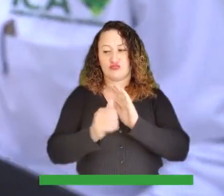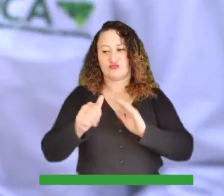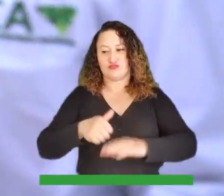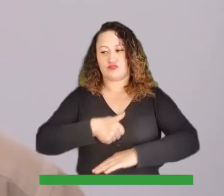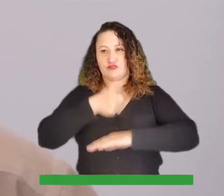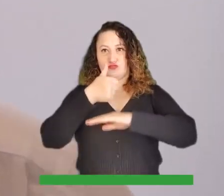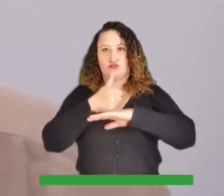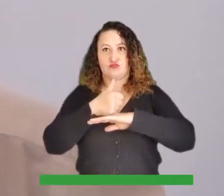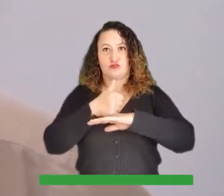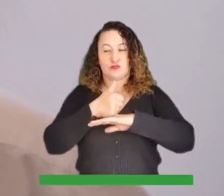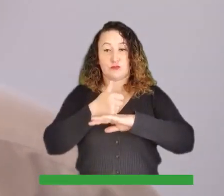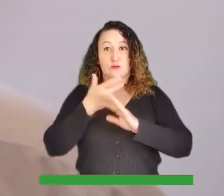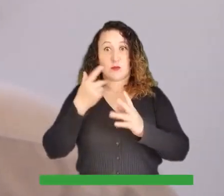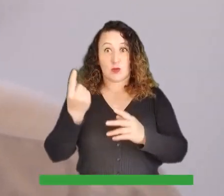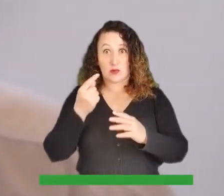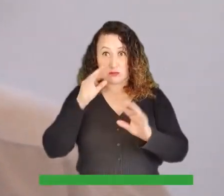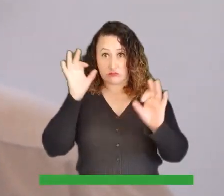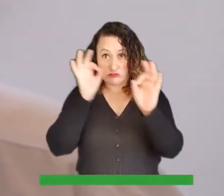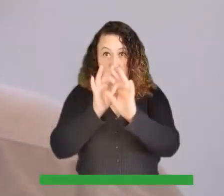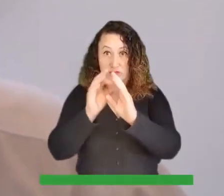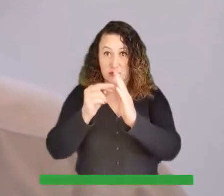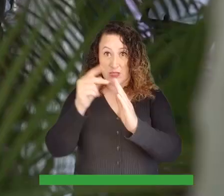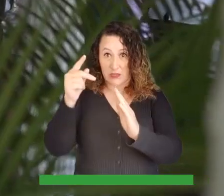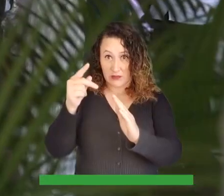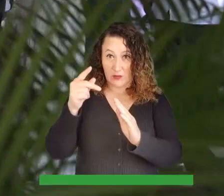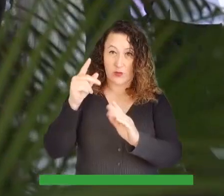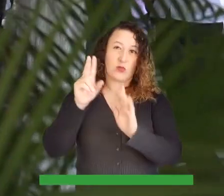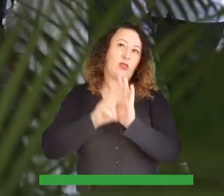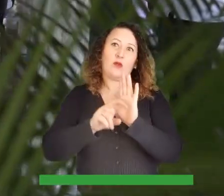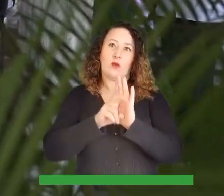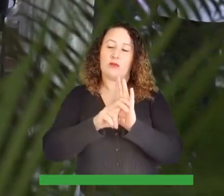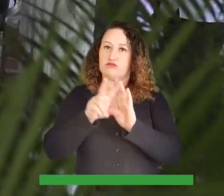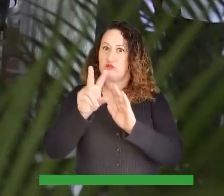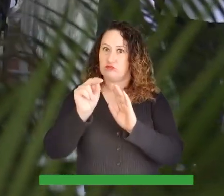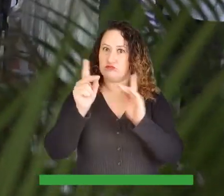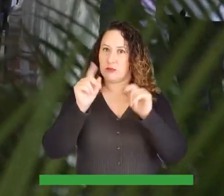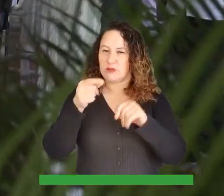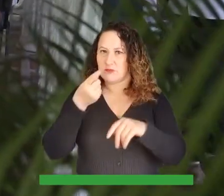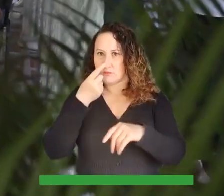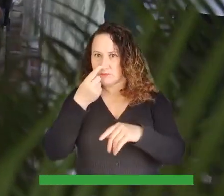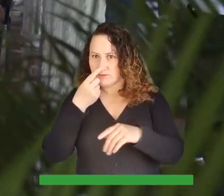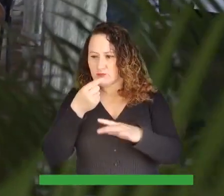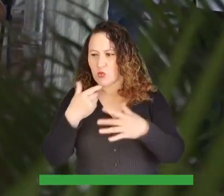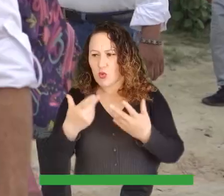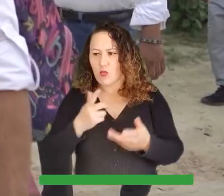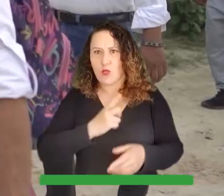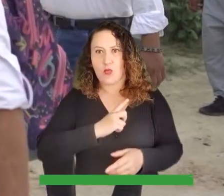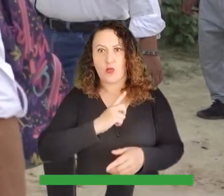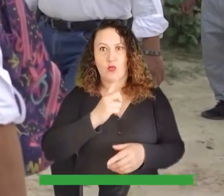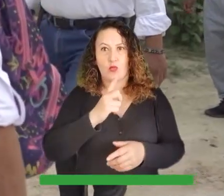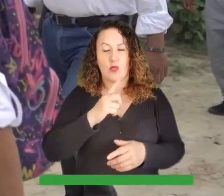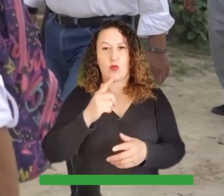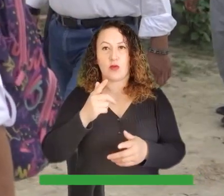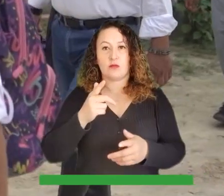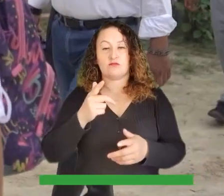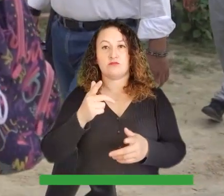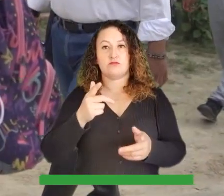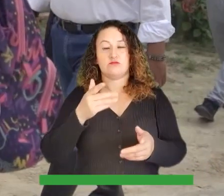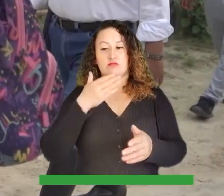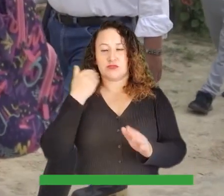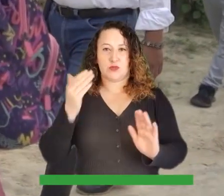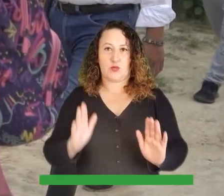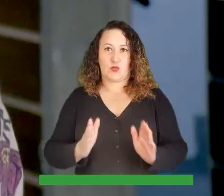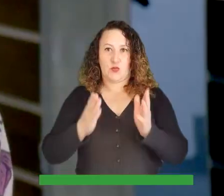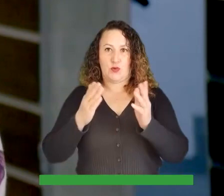habilidades gerenciales, no solamente enfocados en lo técnico y en lo teórico, sino también explorando esas habilidades de liderazgo para mejorar